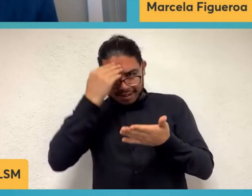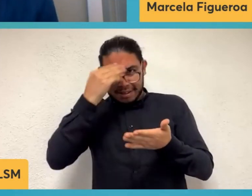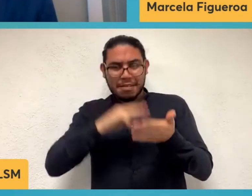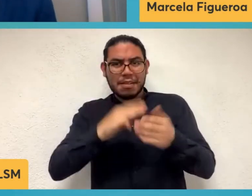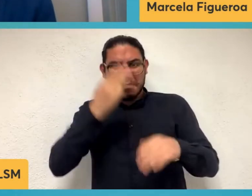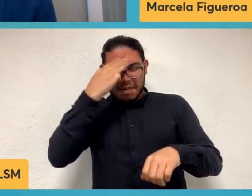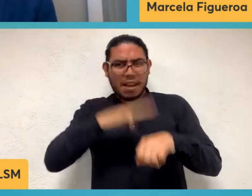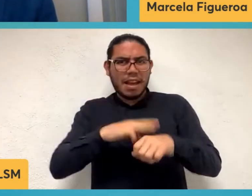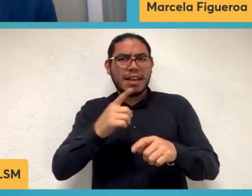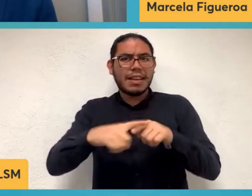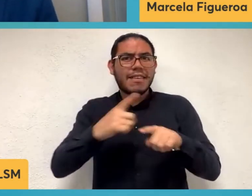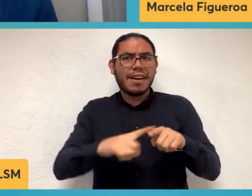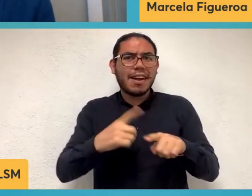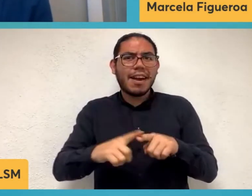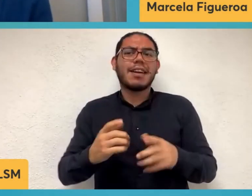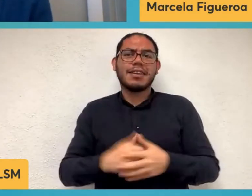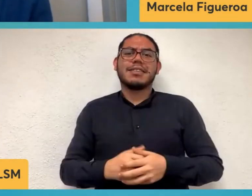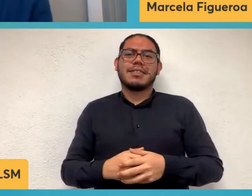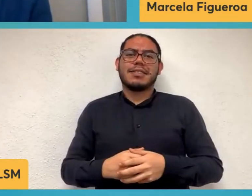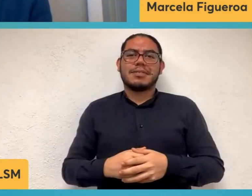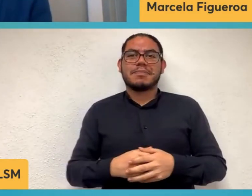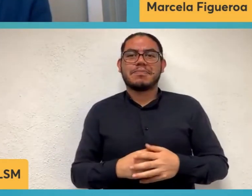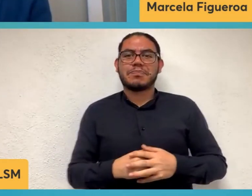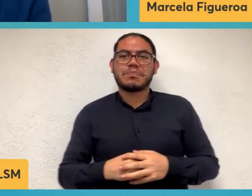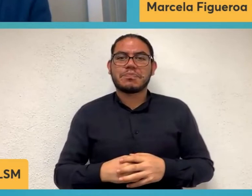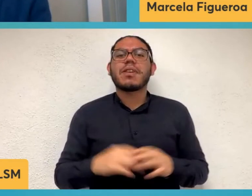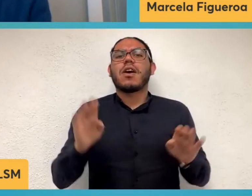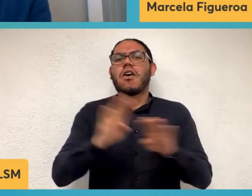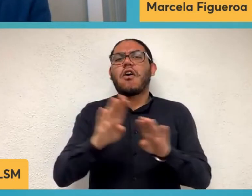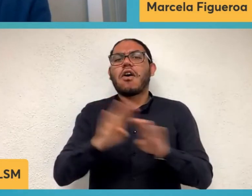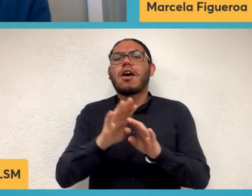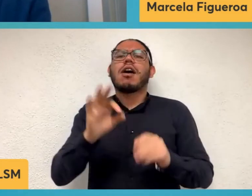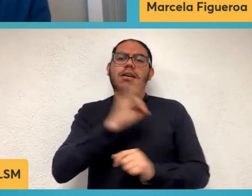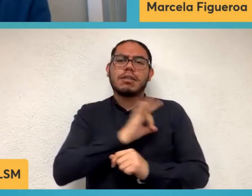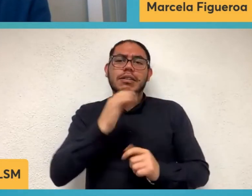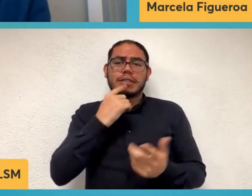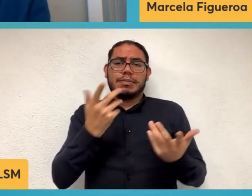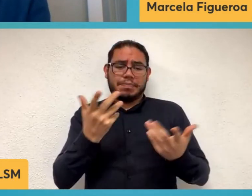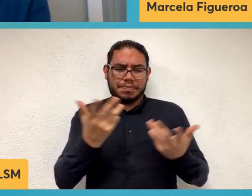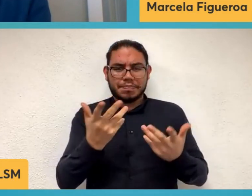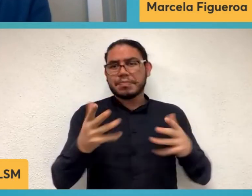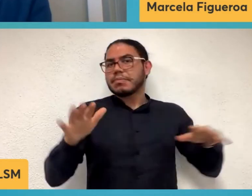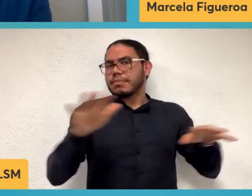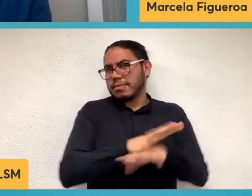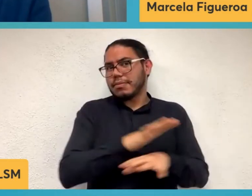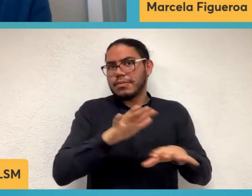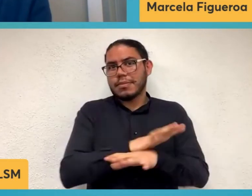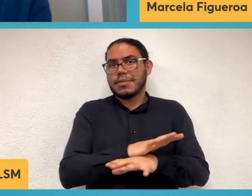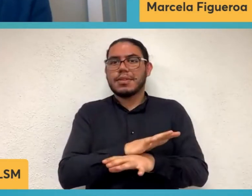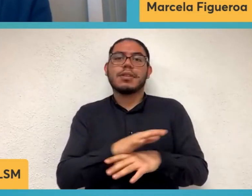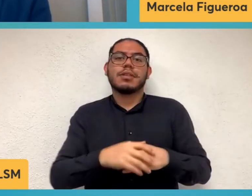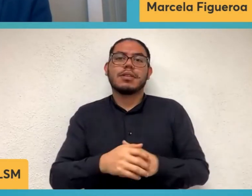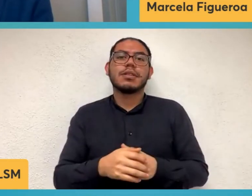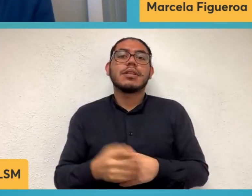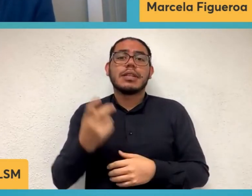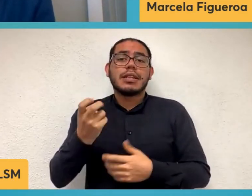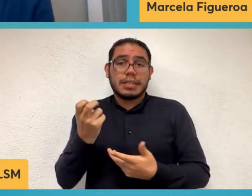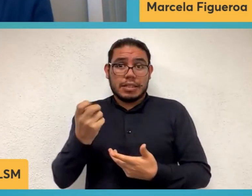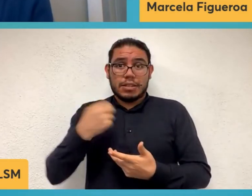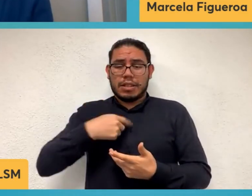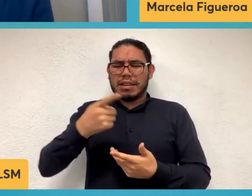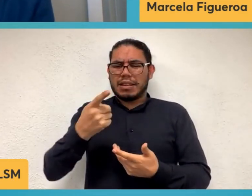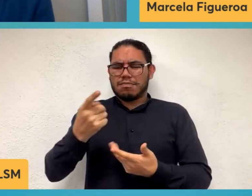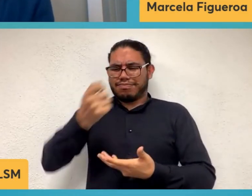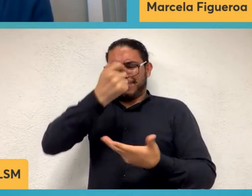ponencia realmente me llegó de cómo podemos ser agentes de cambio y qué es esto de nuestro capital